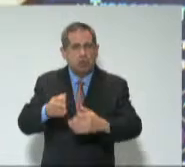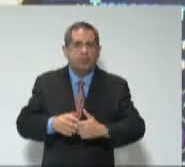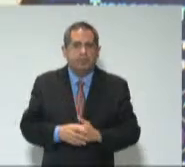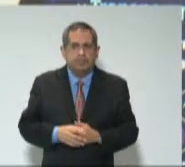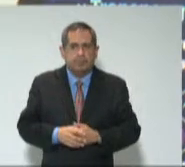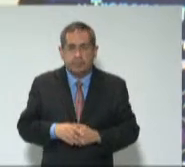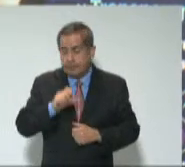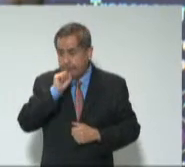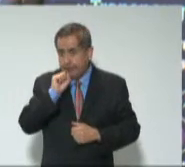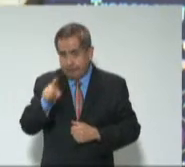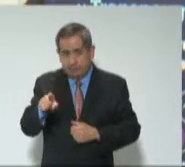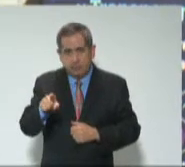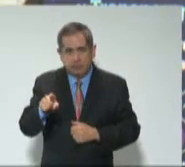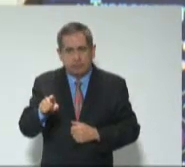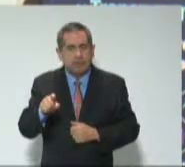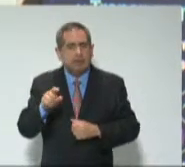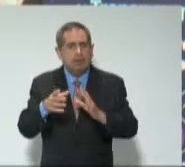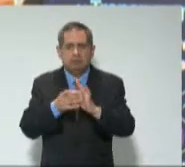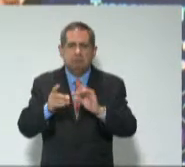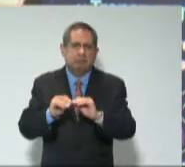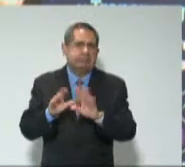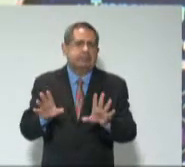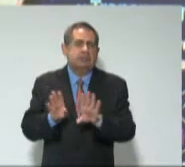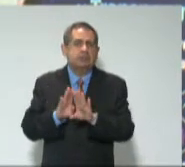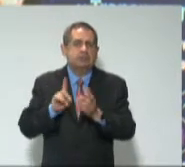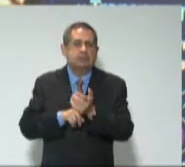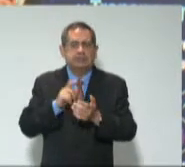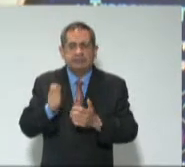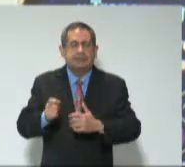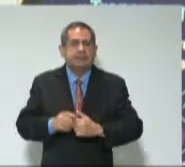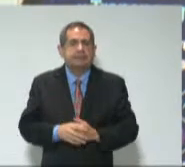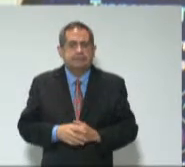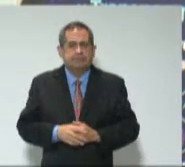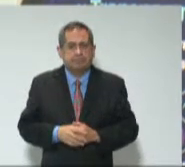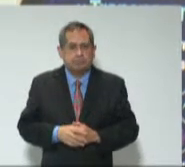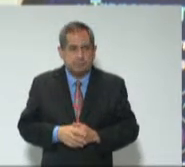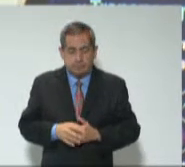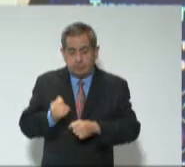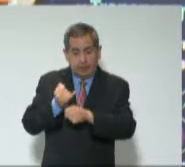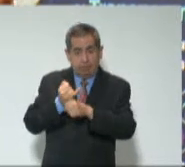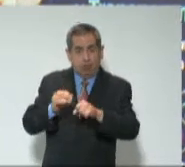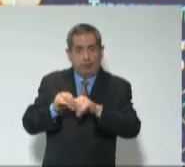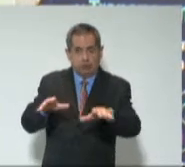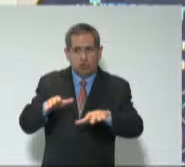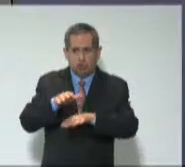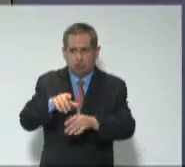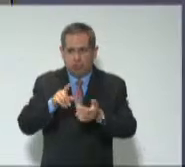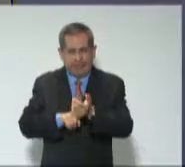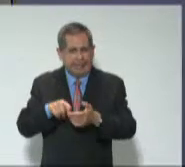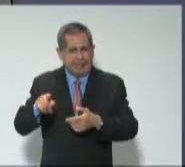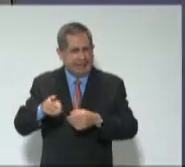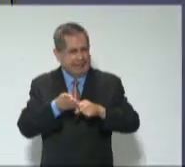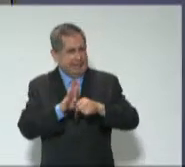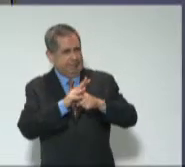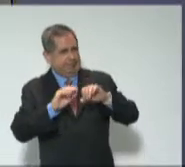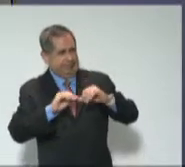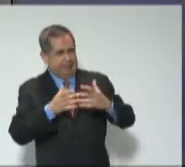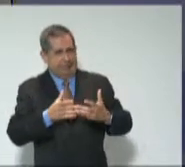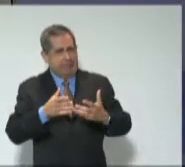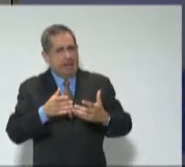Asimismo destaco que esta información sobre la pandemia Está también